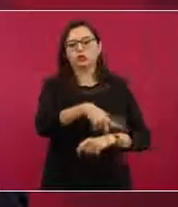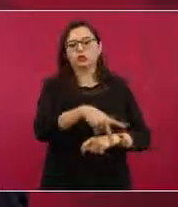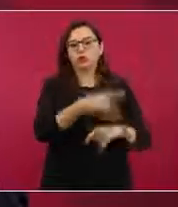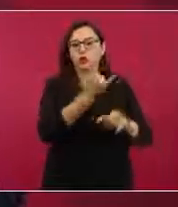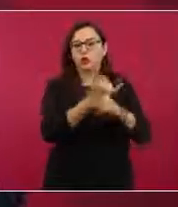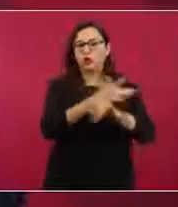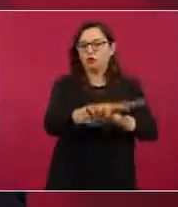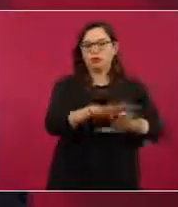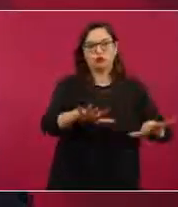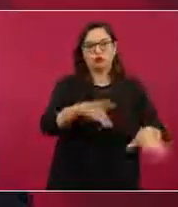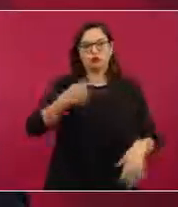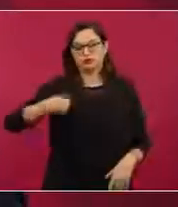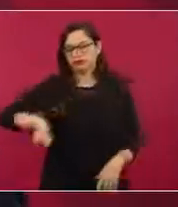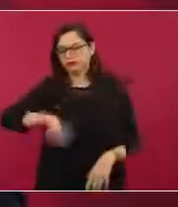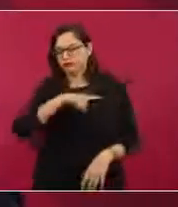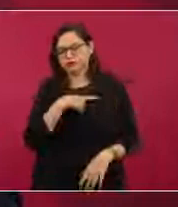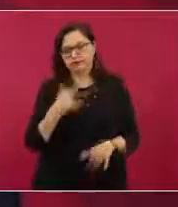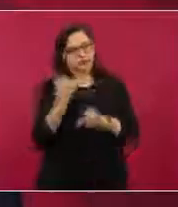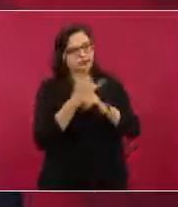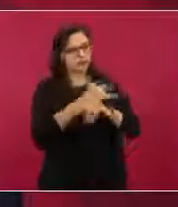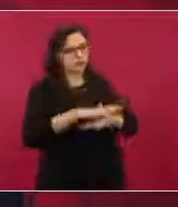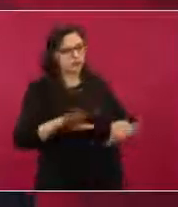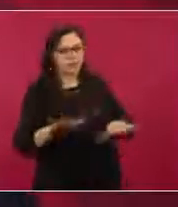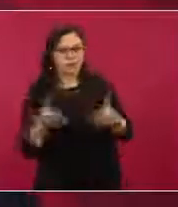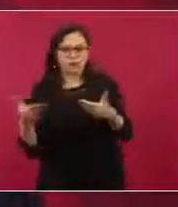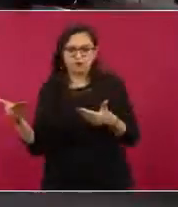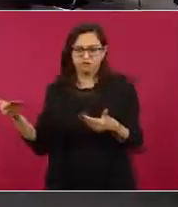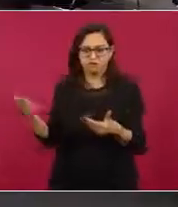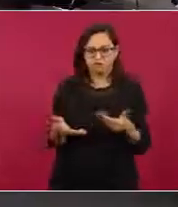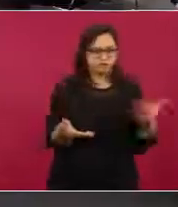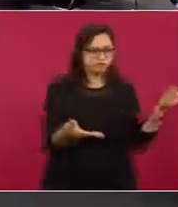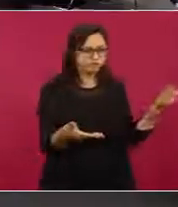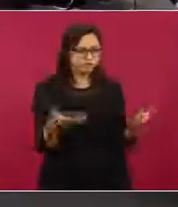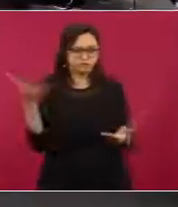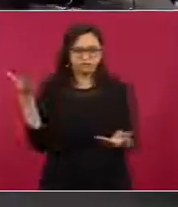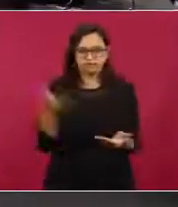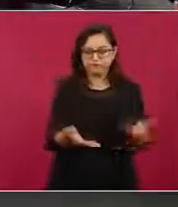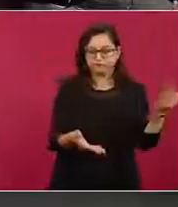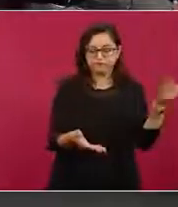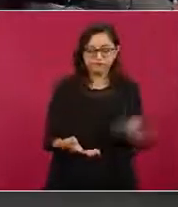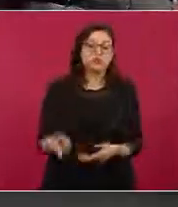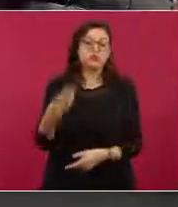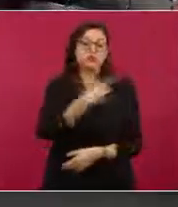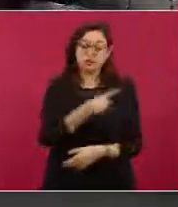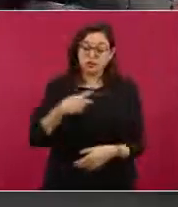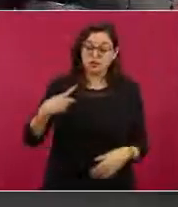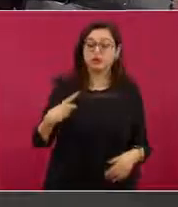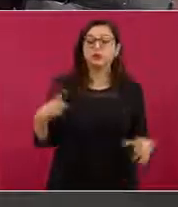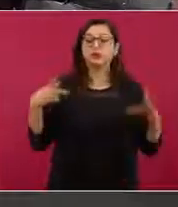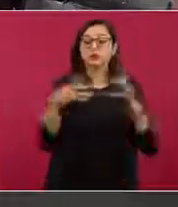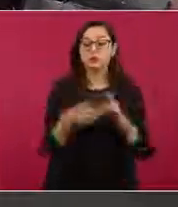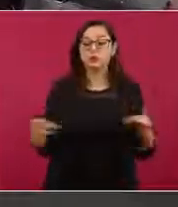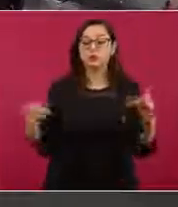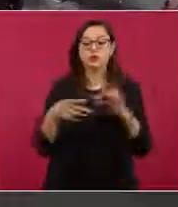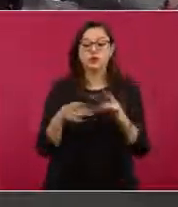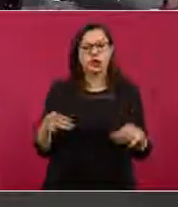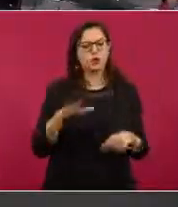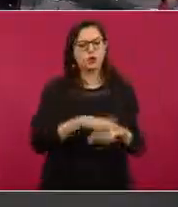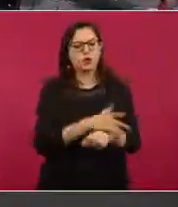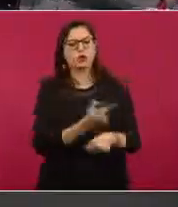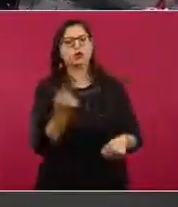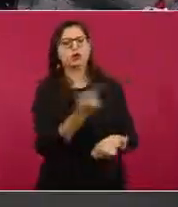Tenemos que ir contrarrestando y tenemos que ir argumentando del porqué de las